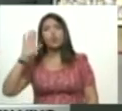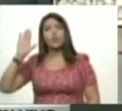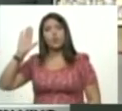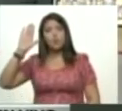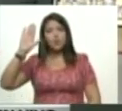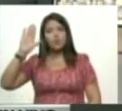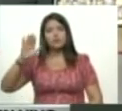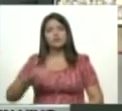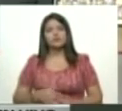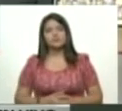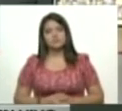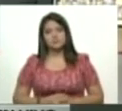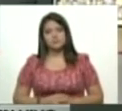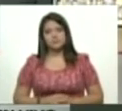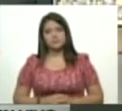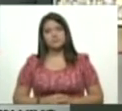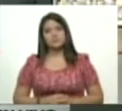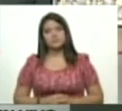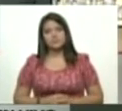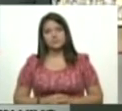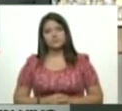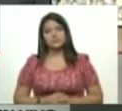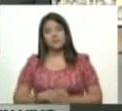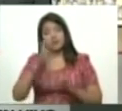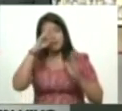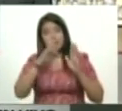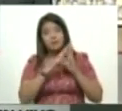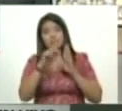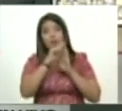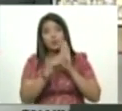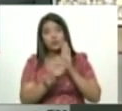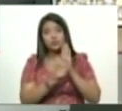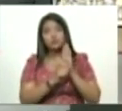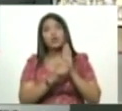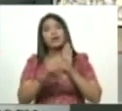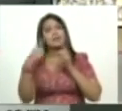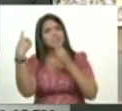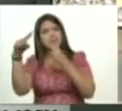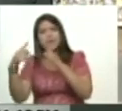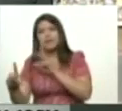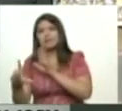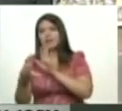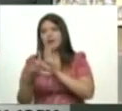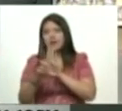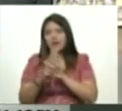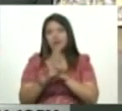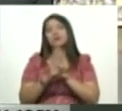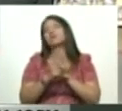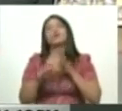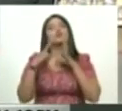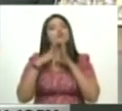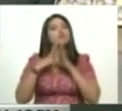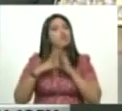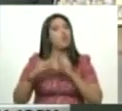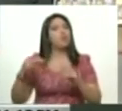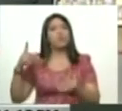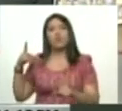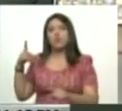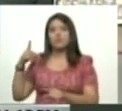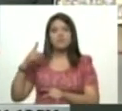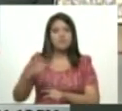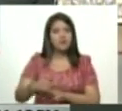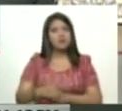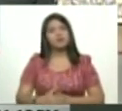cumplir y hacer cumplir la Constitución y leyes de la República y todos los deberes